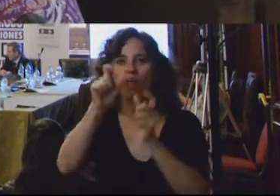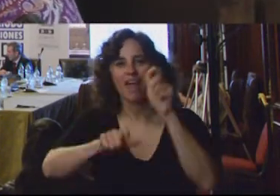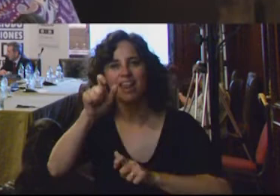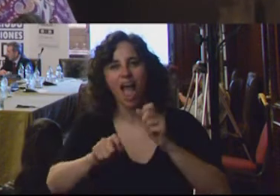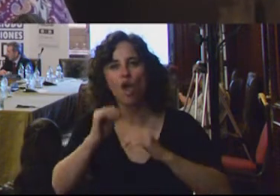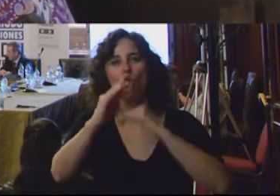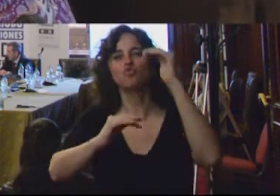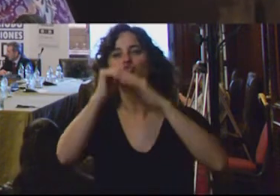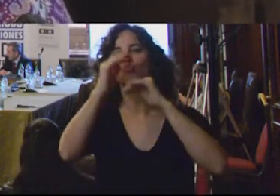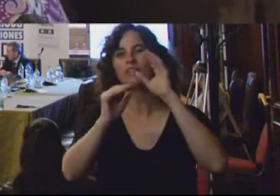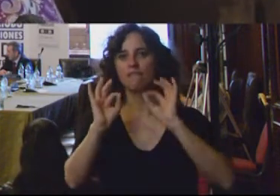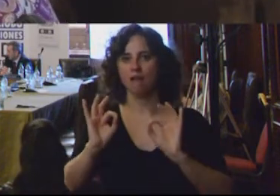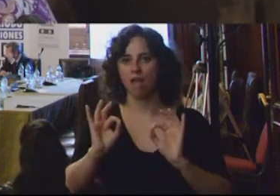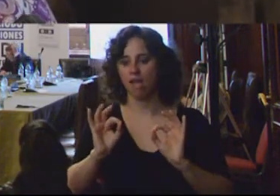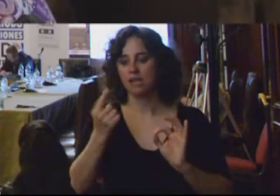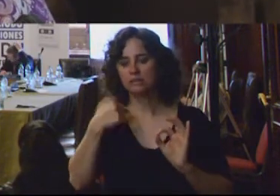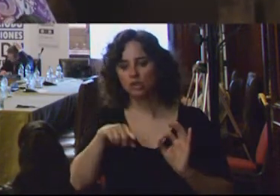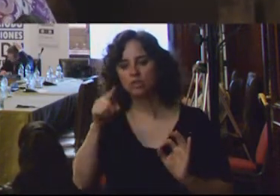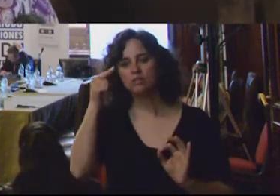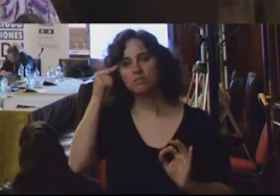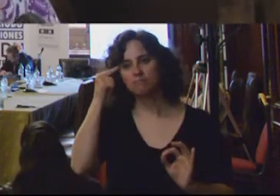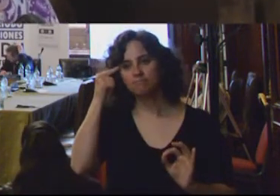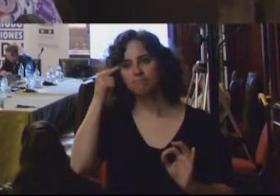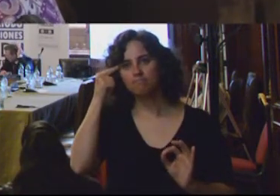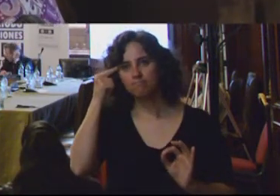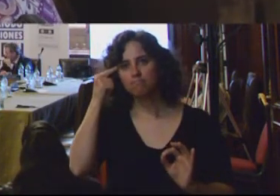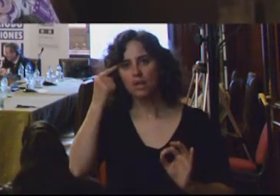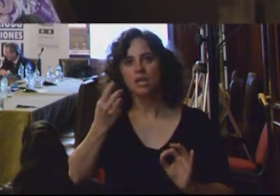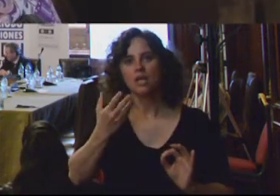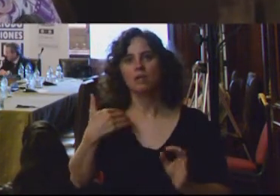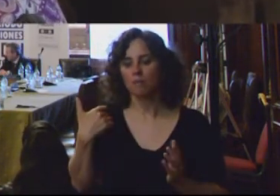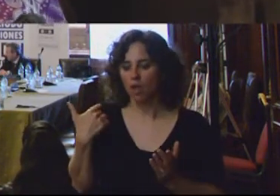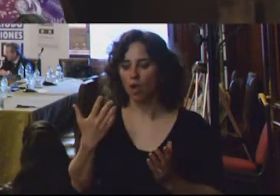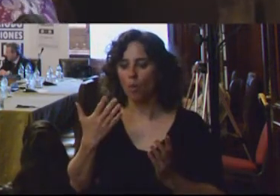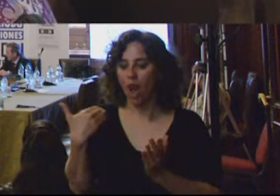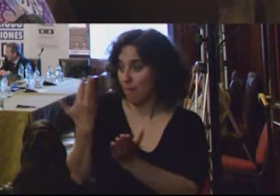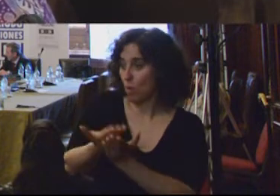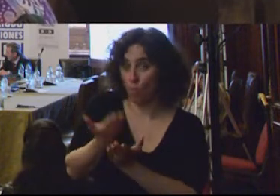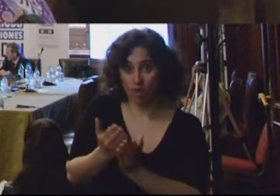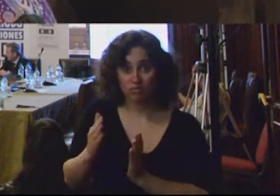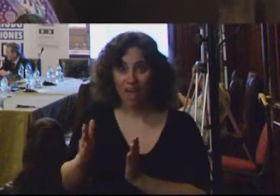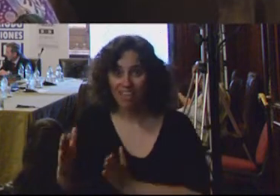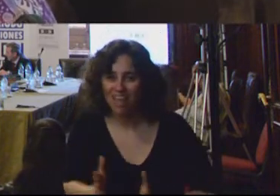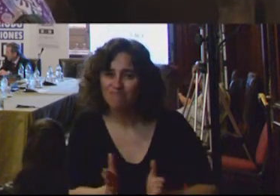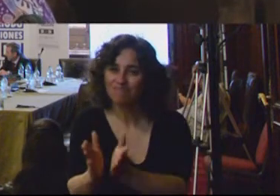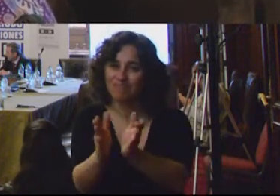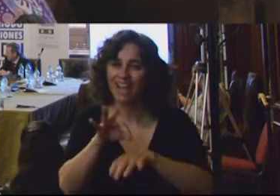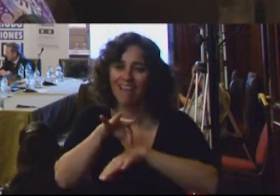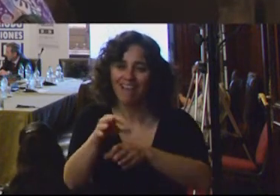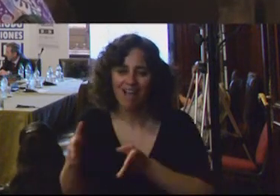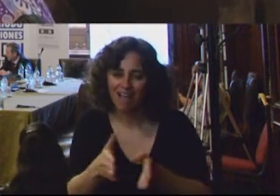en esa línea, en las propuestas de hoja de ruta que ustedes